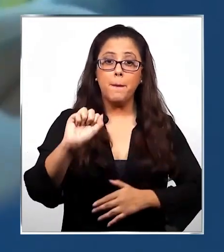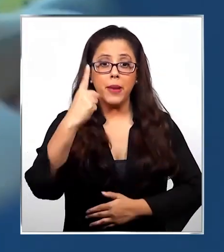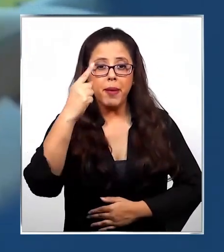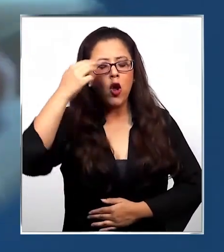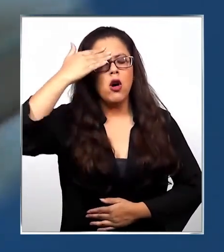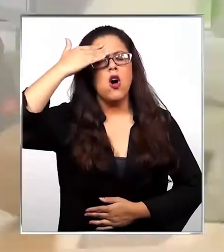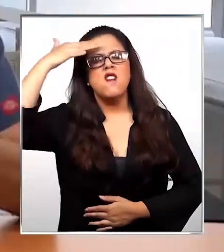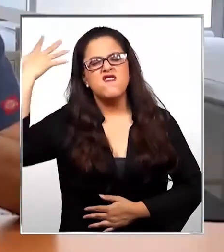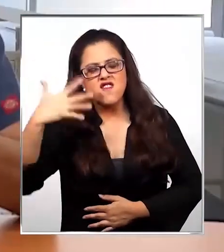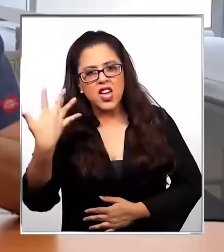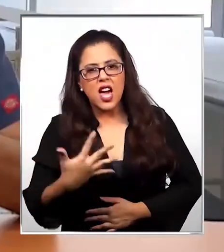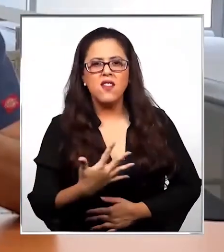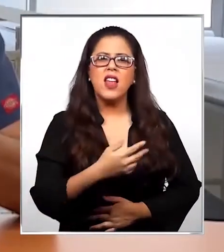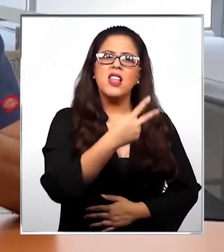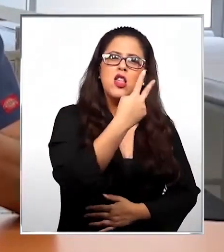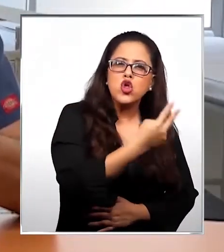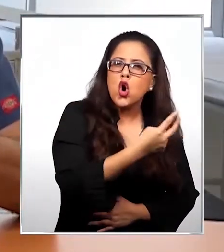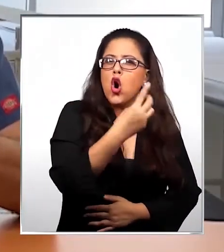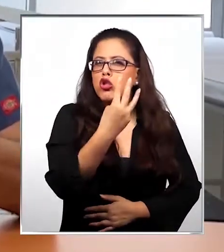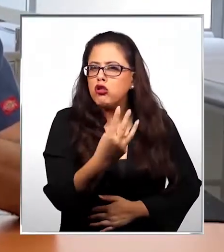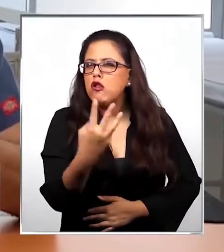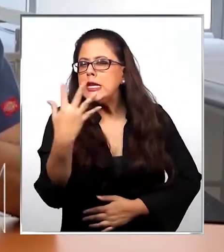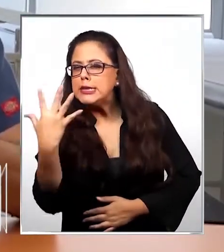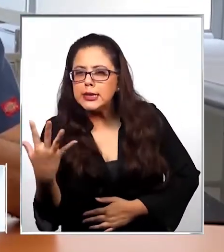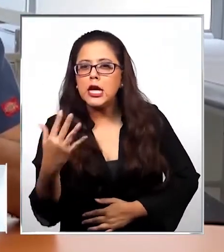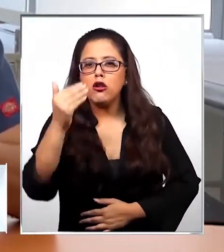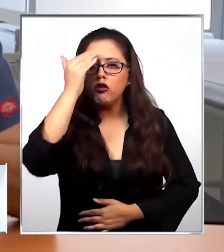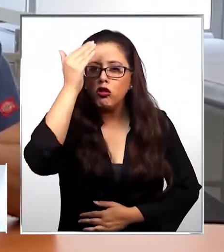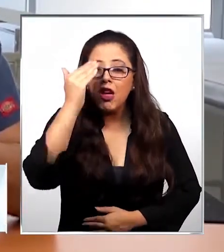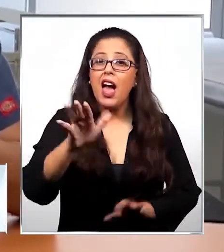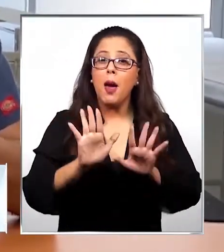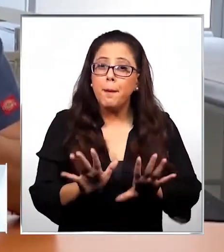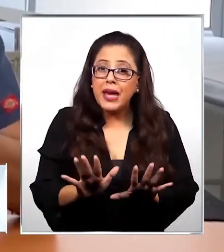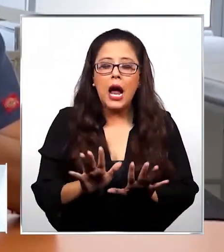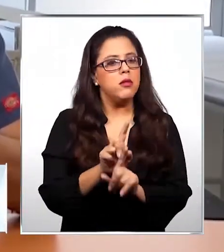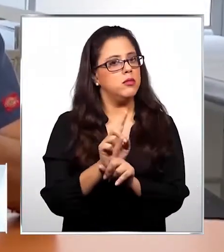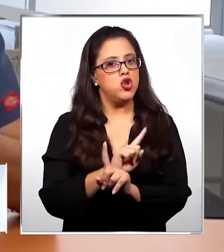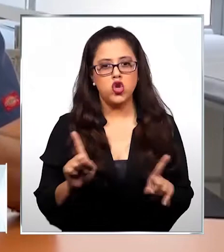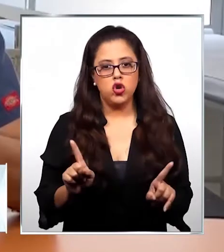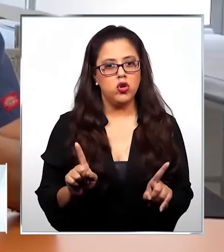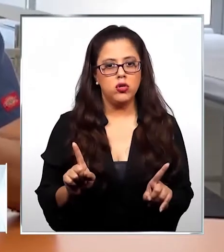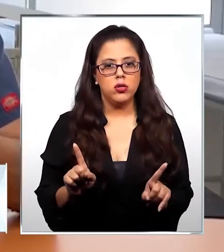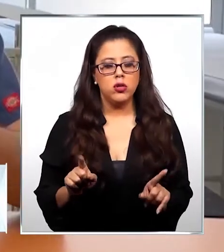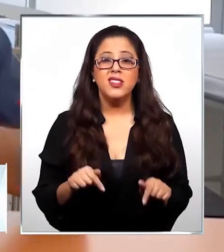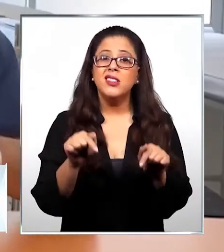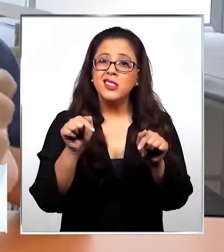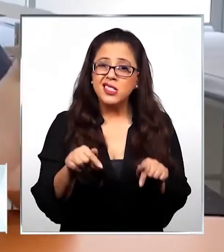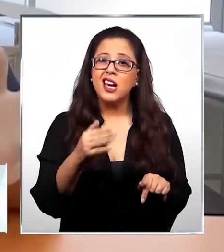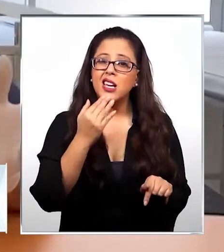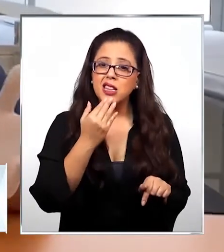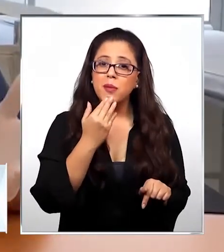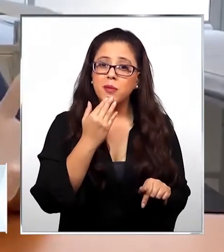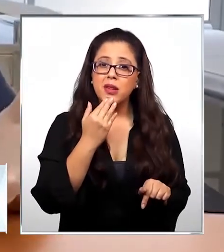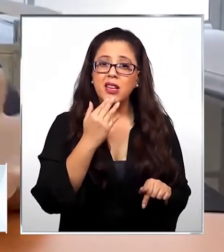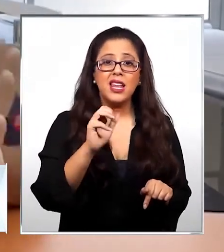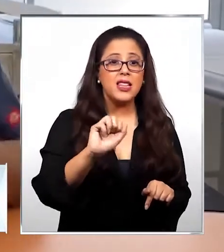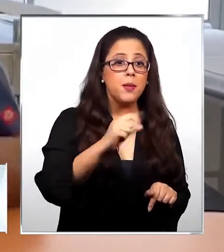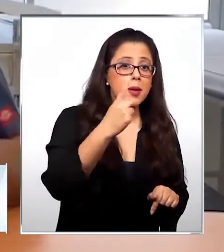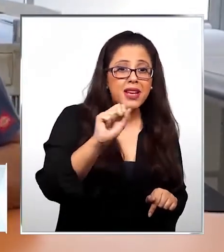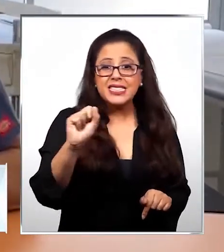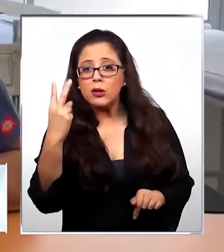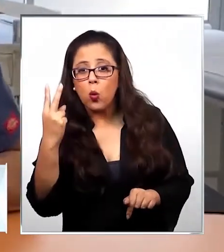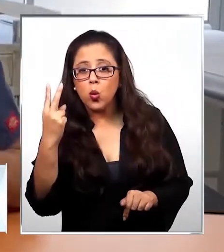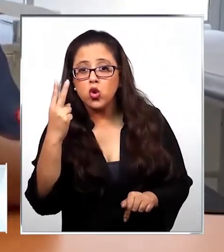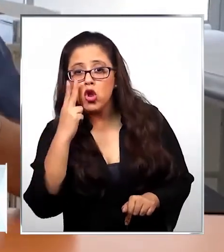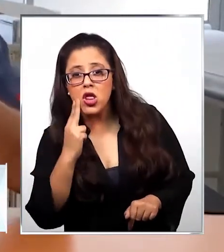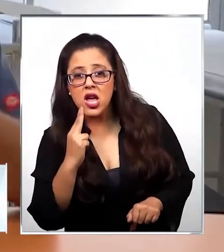primero es fiebre, 2, 3 hasta 5 días. No hay que esperar mucho. Y generalmente también entre el primero y el